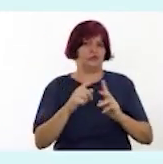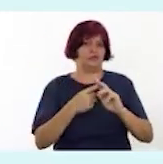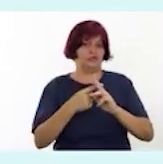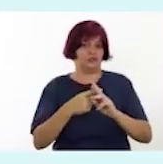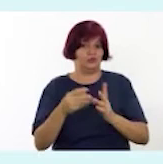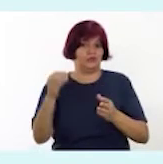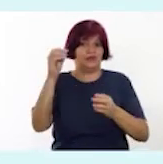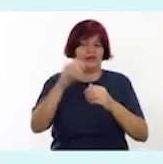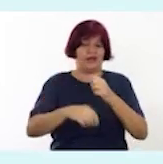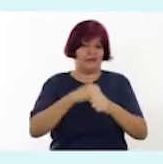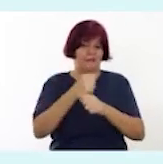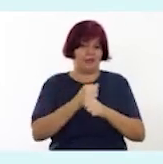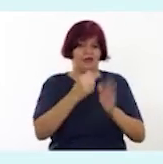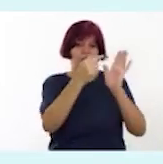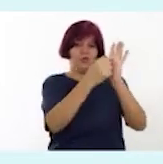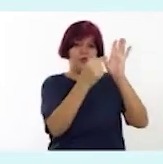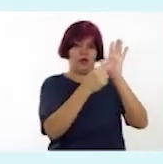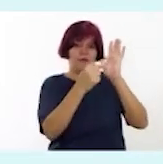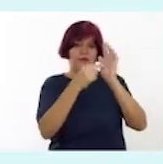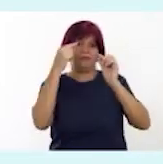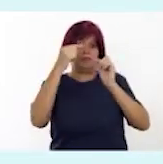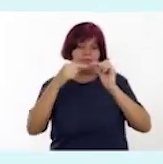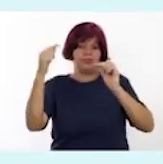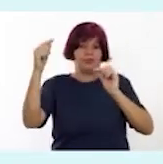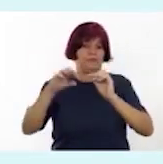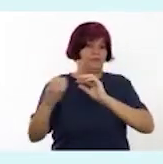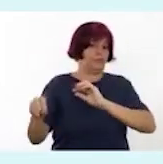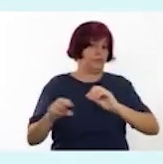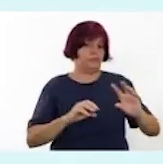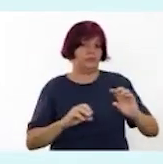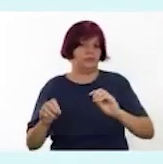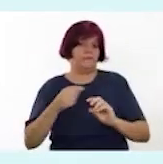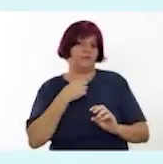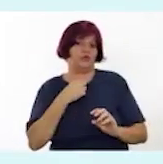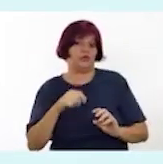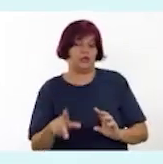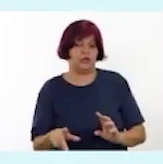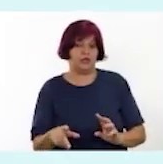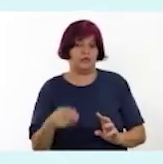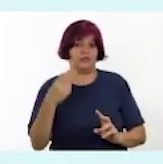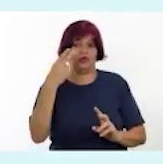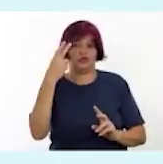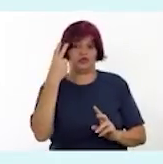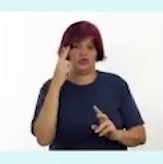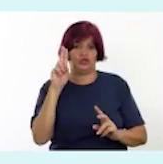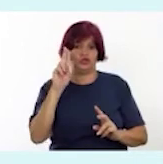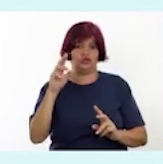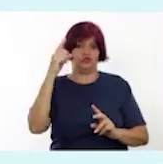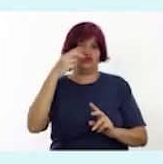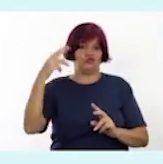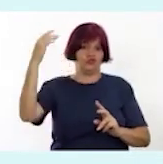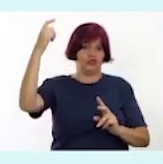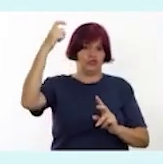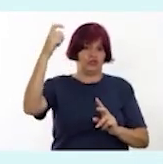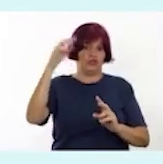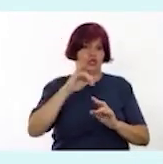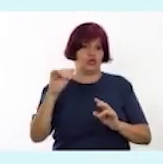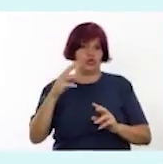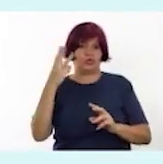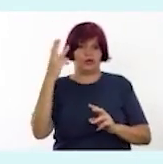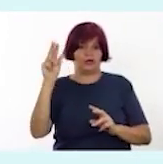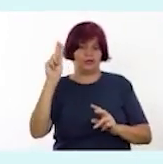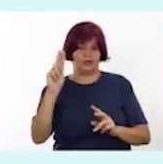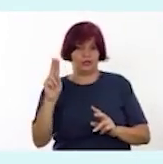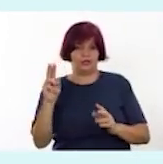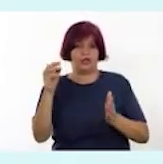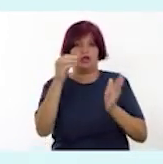importante acotar que yo las resuelvo aplicando las propiedades de las potencias, descomponiendo, por ejemplo, en el caso de 2x igual a